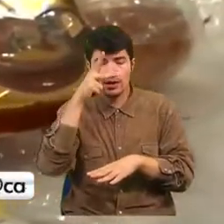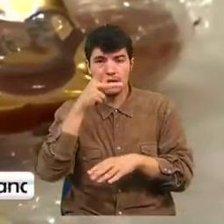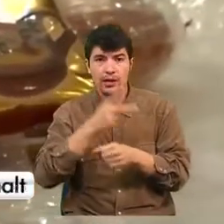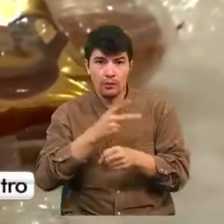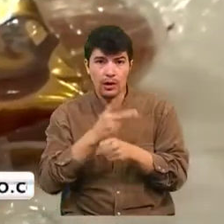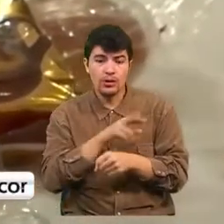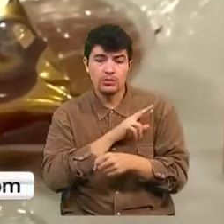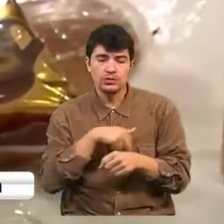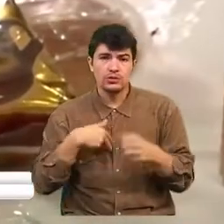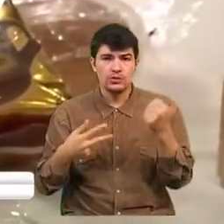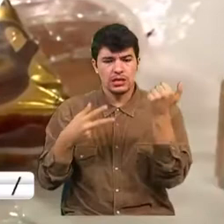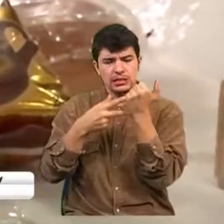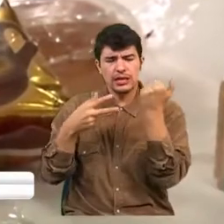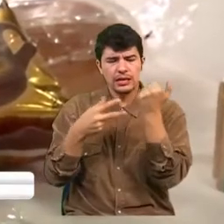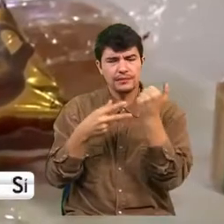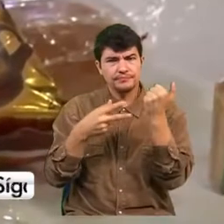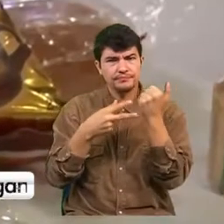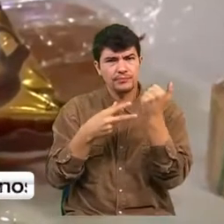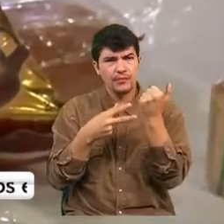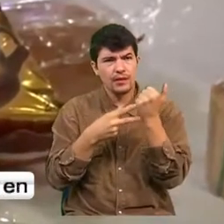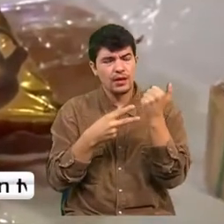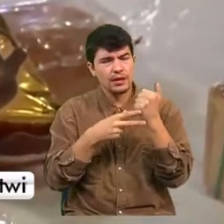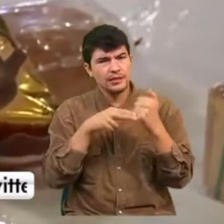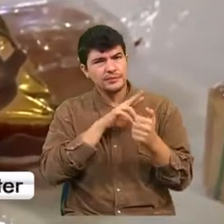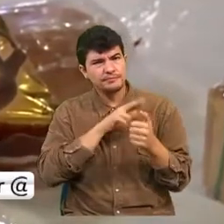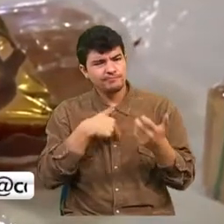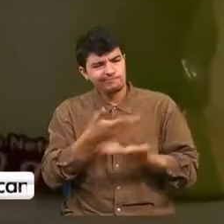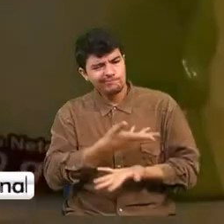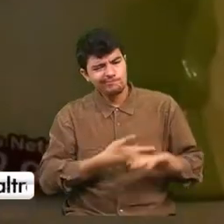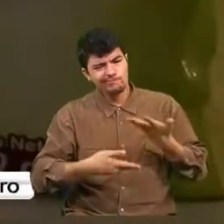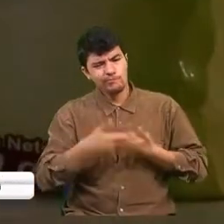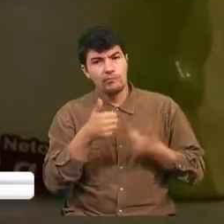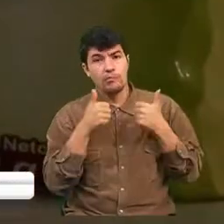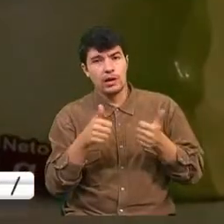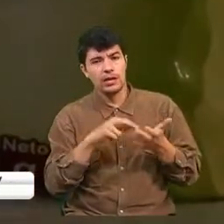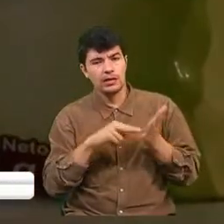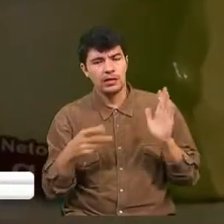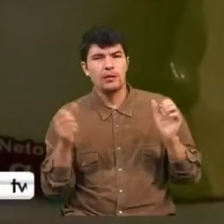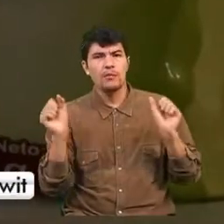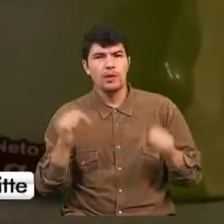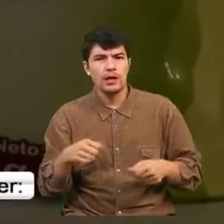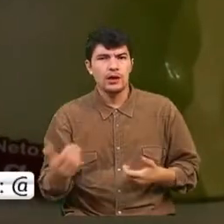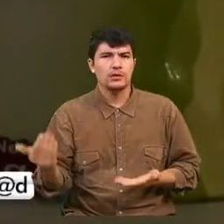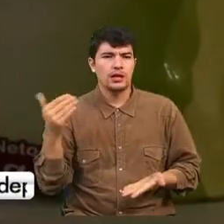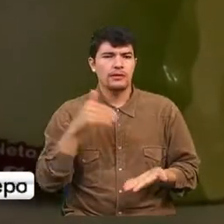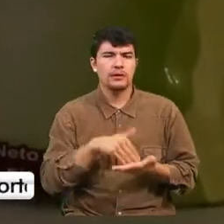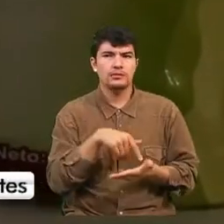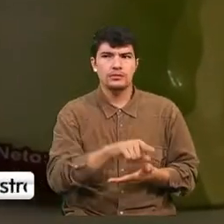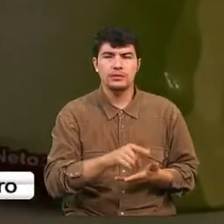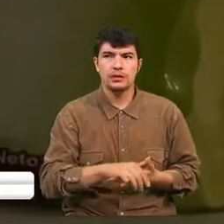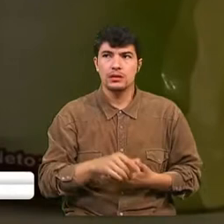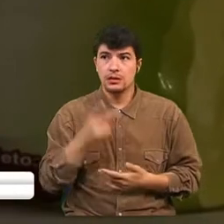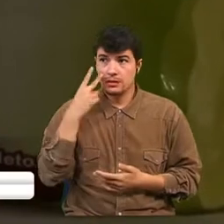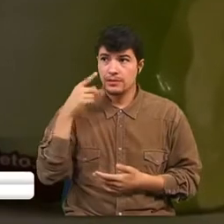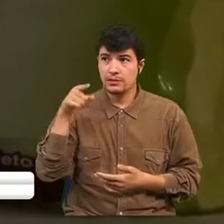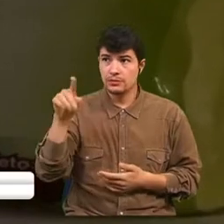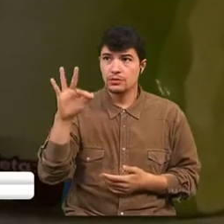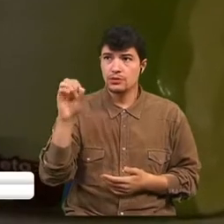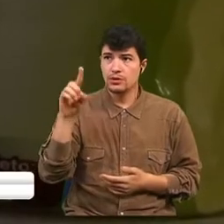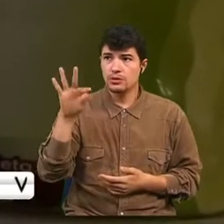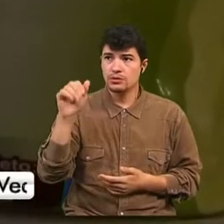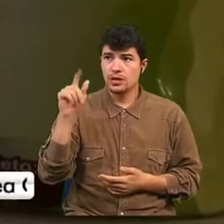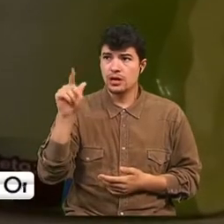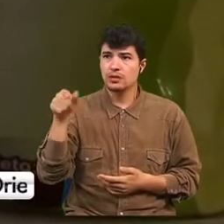del SENA y a través de estas alianzas estamos sembrando, viendo cómo con buena técnica volver a tener esas tostadas que ustedes ven ahí, de fina hierba,